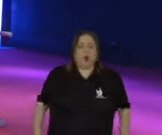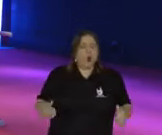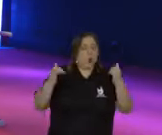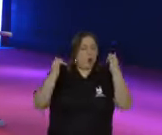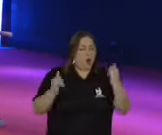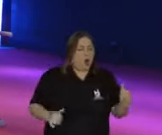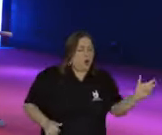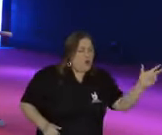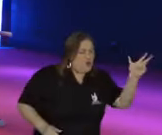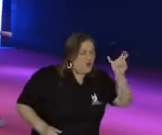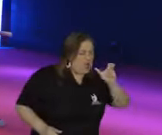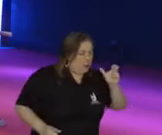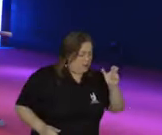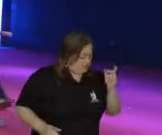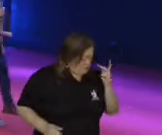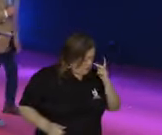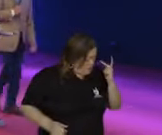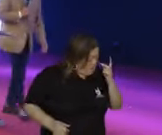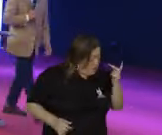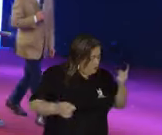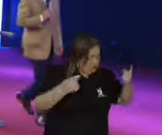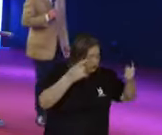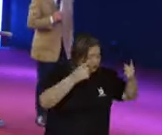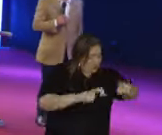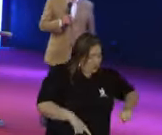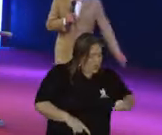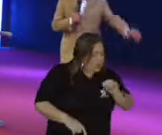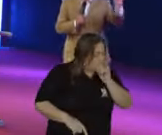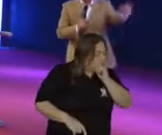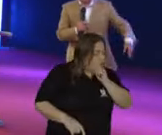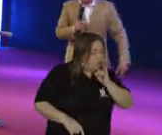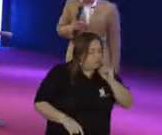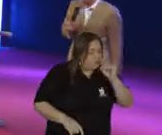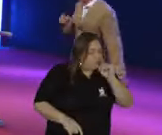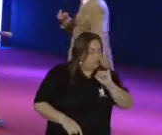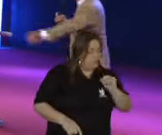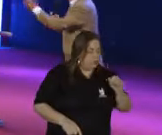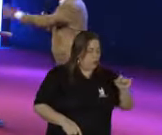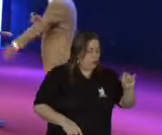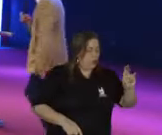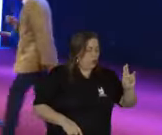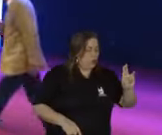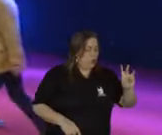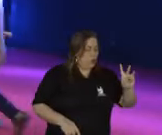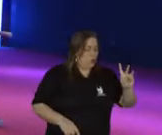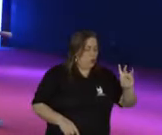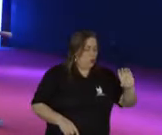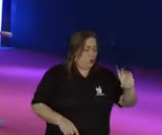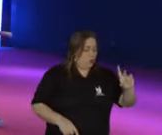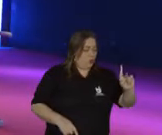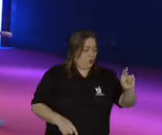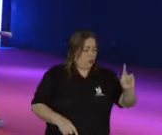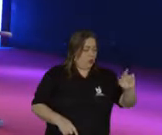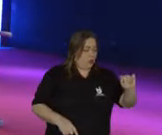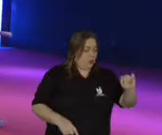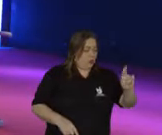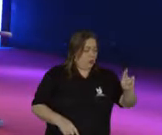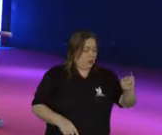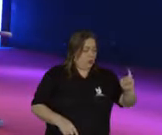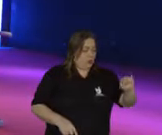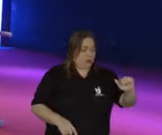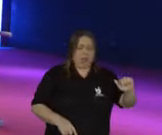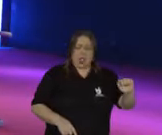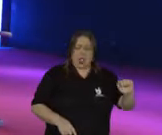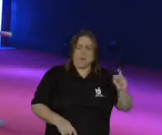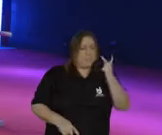en Gaza, lo que pasó en Israel. Oh, mira lo que está pasando en Ucrania, mira lo que está pasando en Yemen, mira lo que está pasando en tantos lugares del